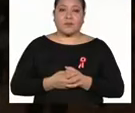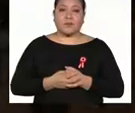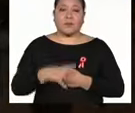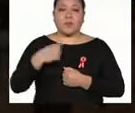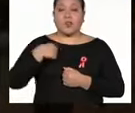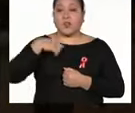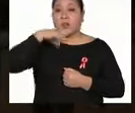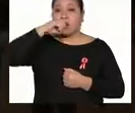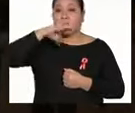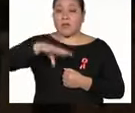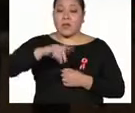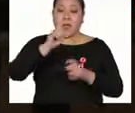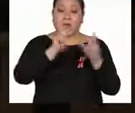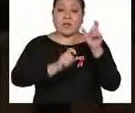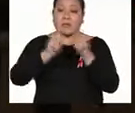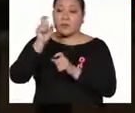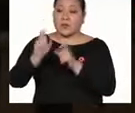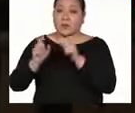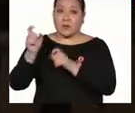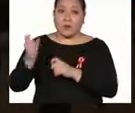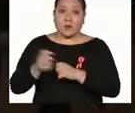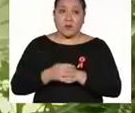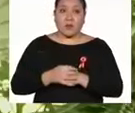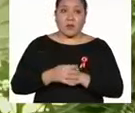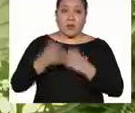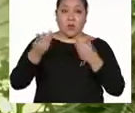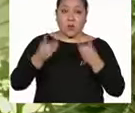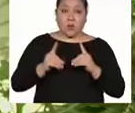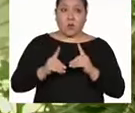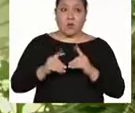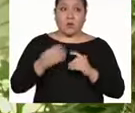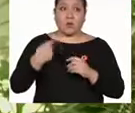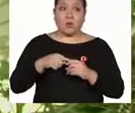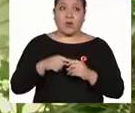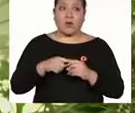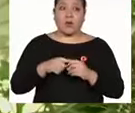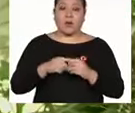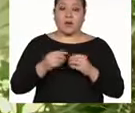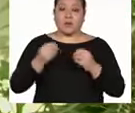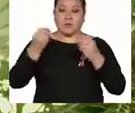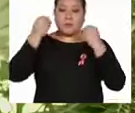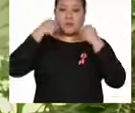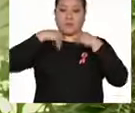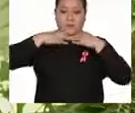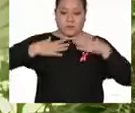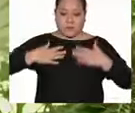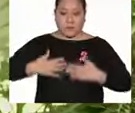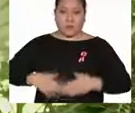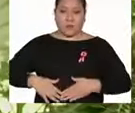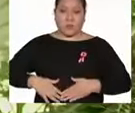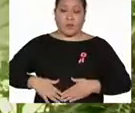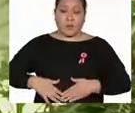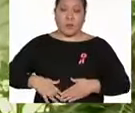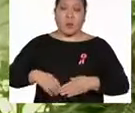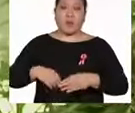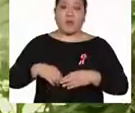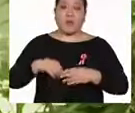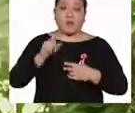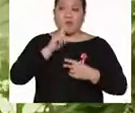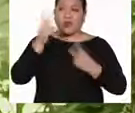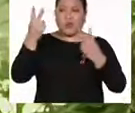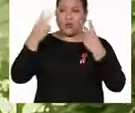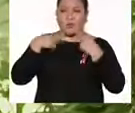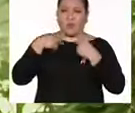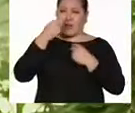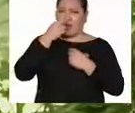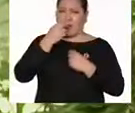quedar. Yo le diría a las personas que cuando nos ponemos la kushma y que nos dejen de mirar